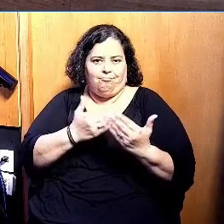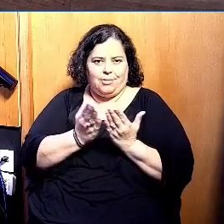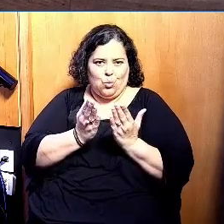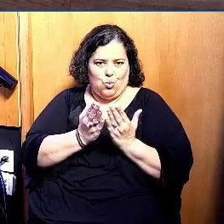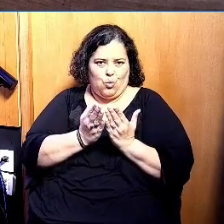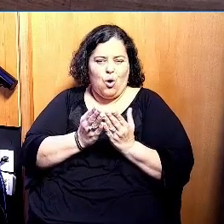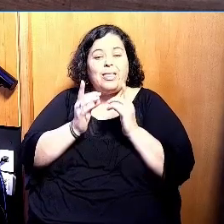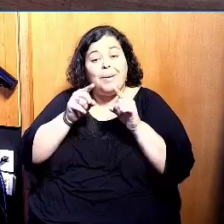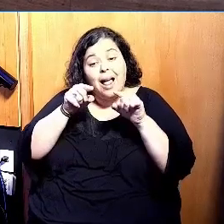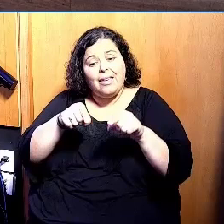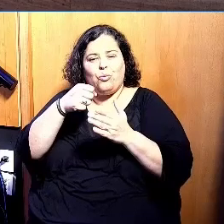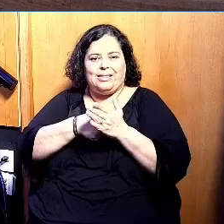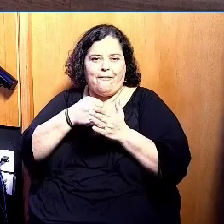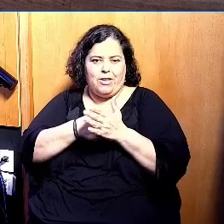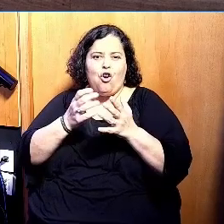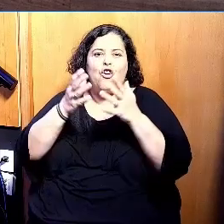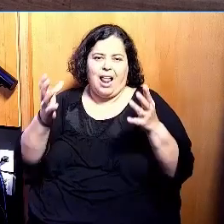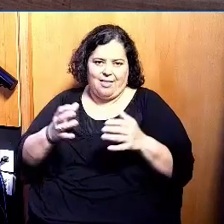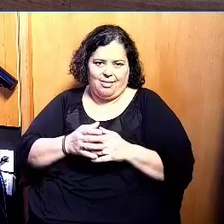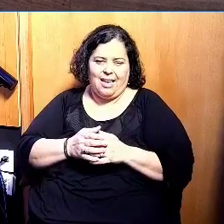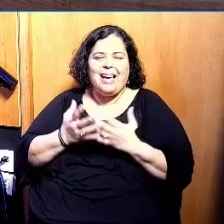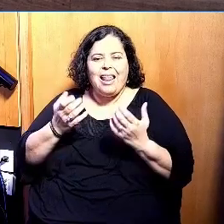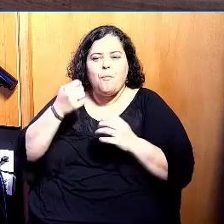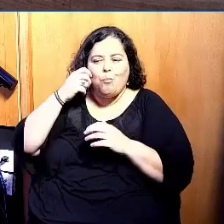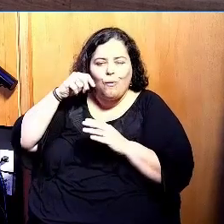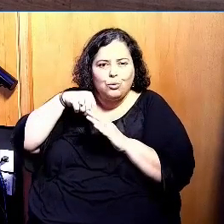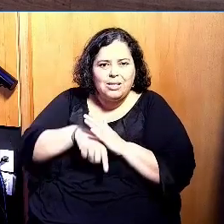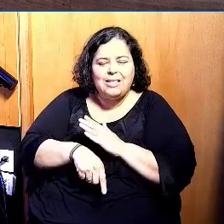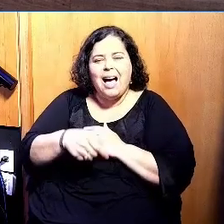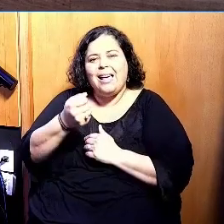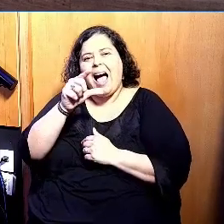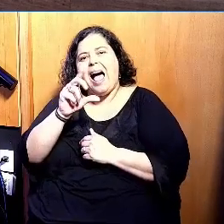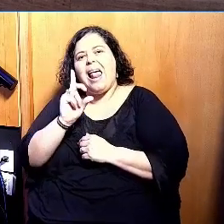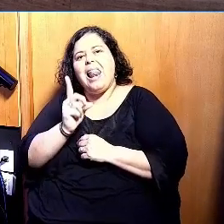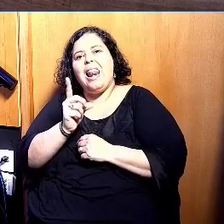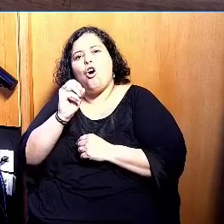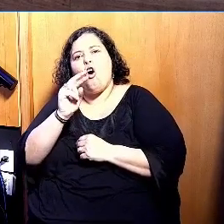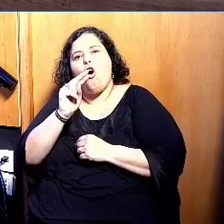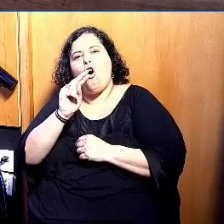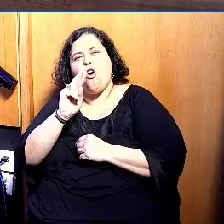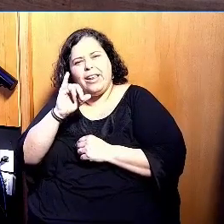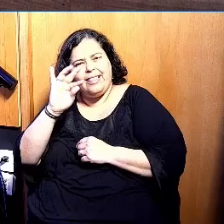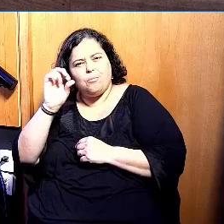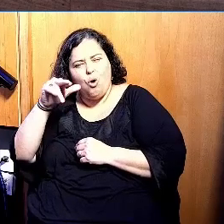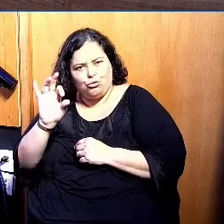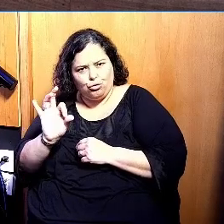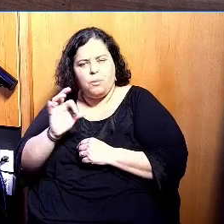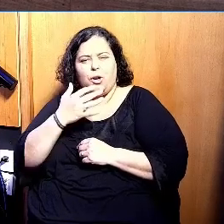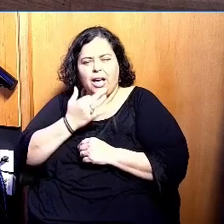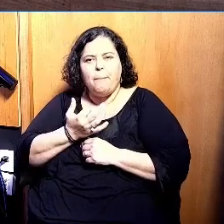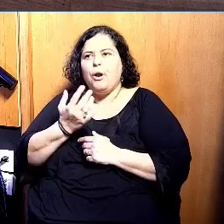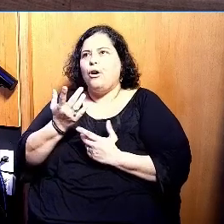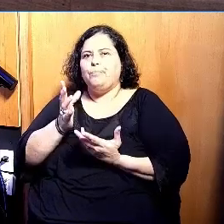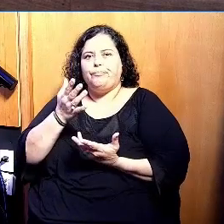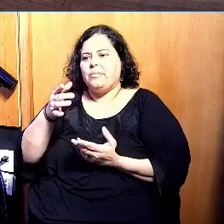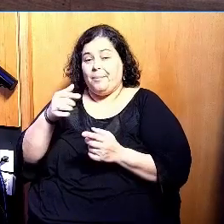Tenemos ahí un desafío grande que es profundizar en los algoritmos de anonimización, como les decía hoy, esto de identificar que si llegamos a